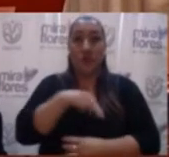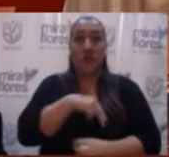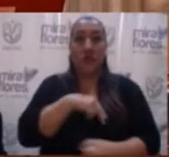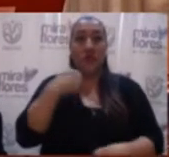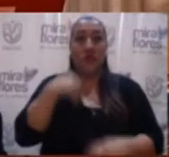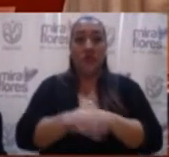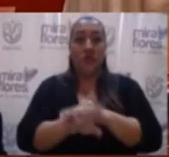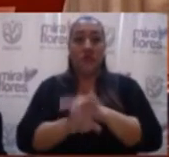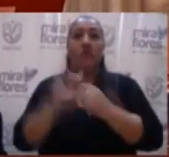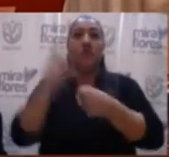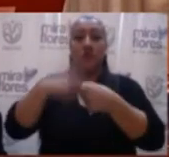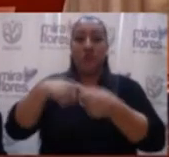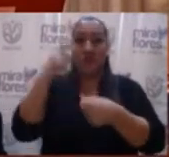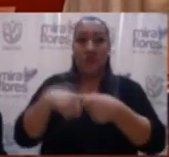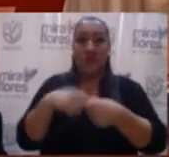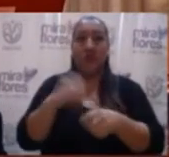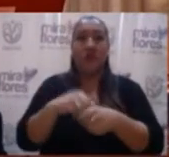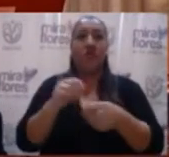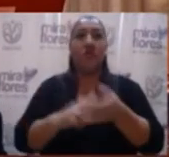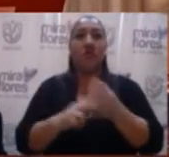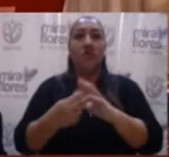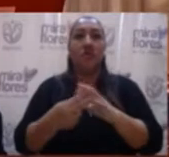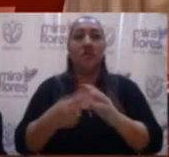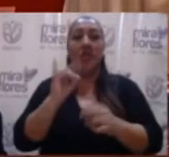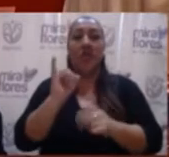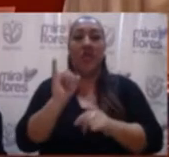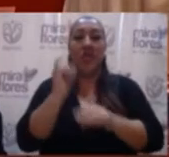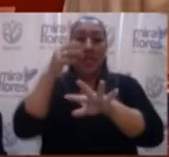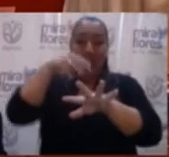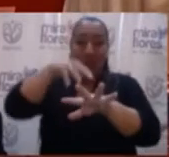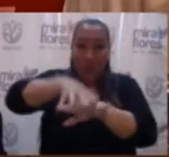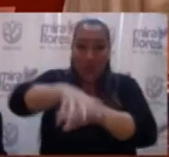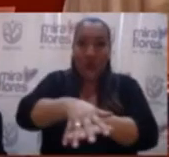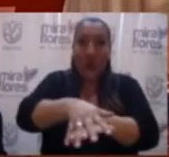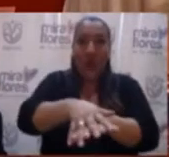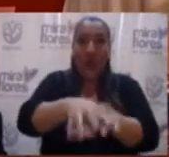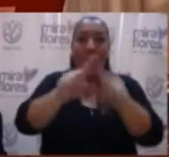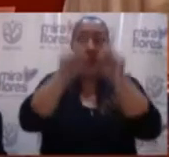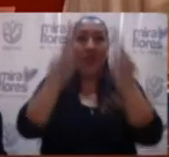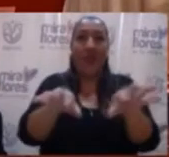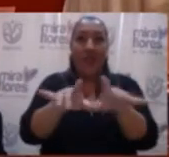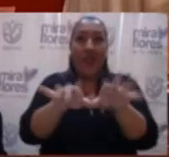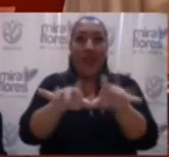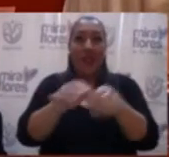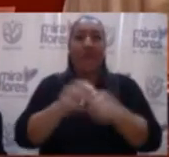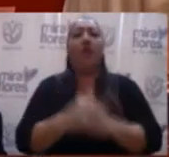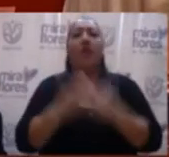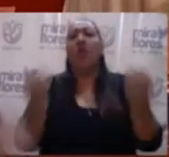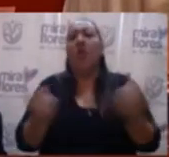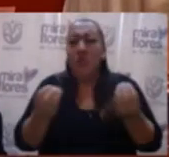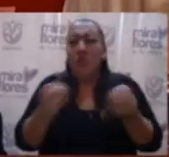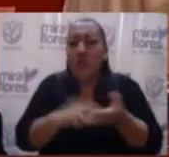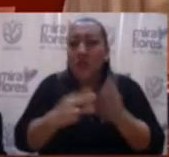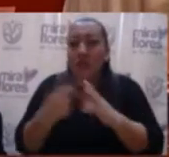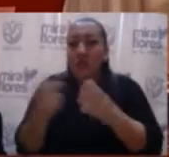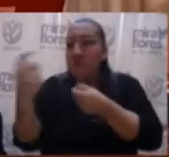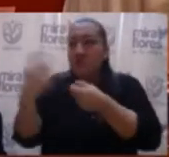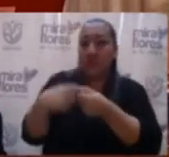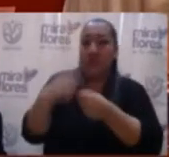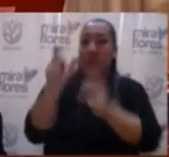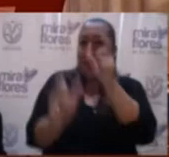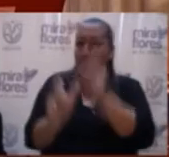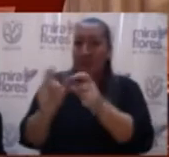Nosotros participamos en una categoría que se llama inclusión digital. ¿Cómo se incluye a la sociedad a